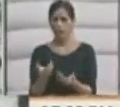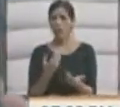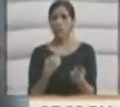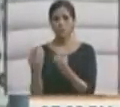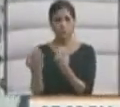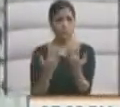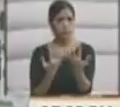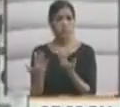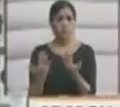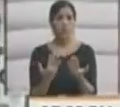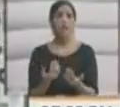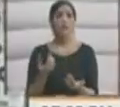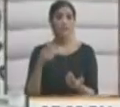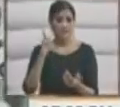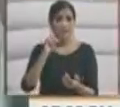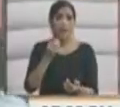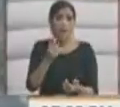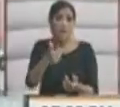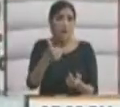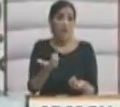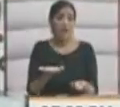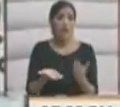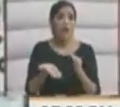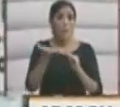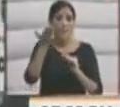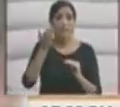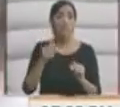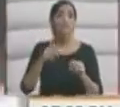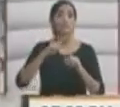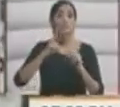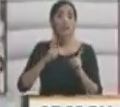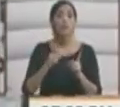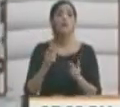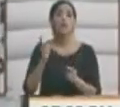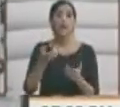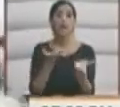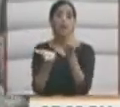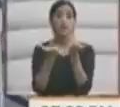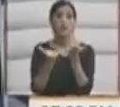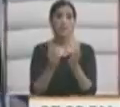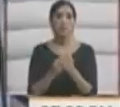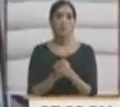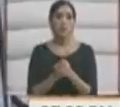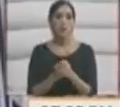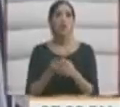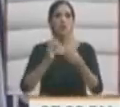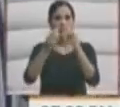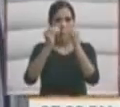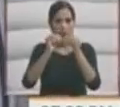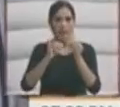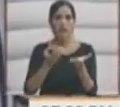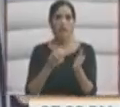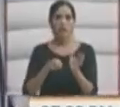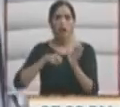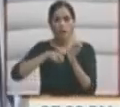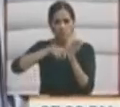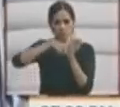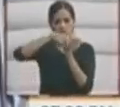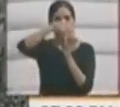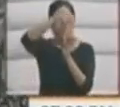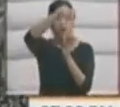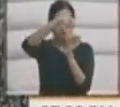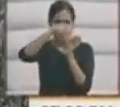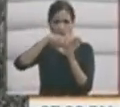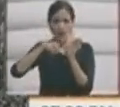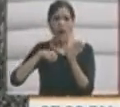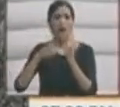que haya los metros, pero que entonces haya todos los servicios, ¿eh? Que acomoden las escaleras. Sí, que acomoden todas las escaleras y podamos subir y bajar